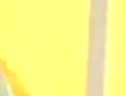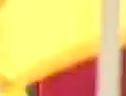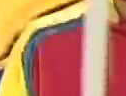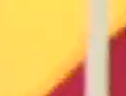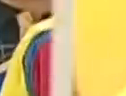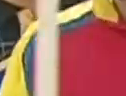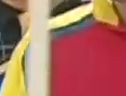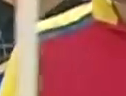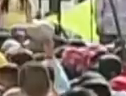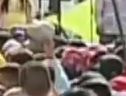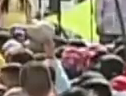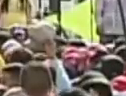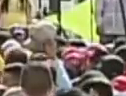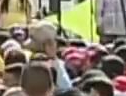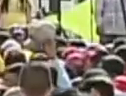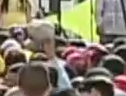semáforos,